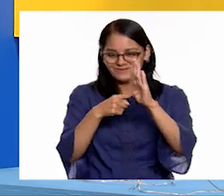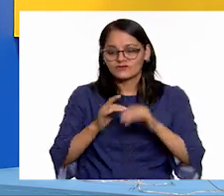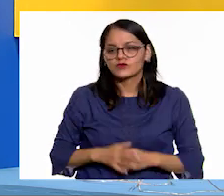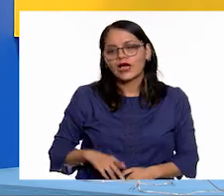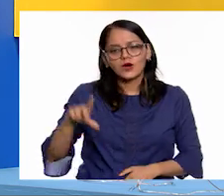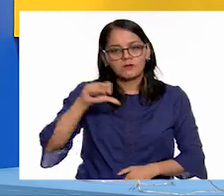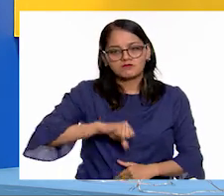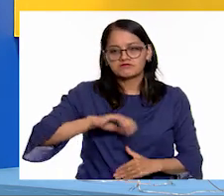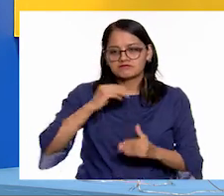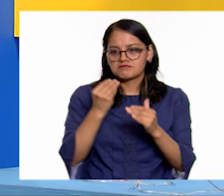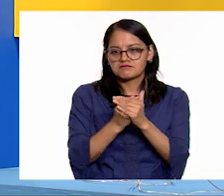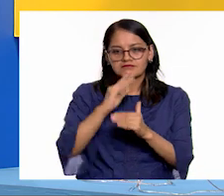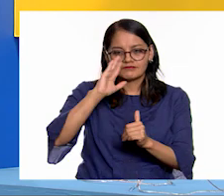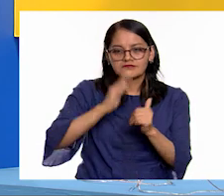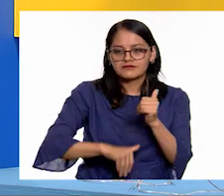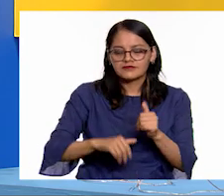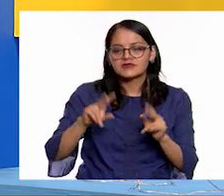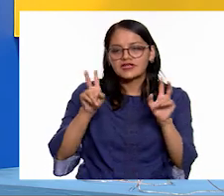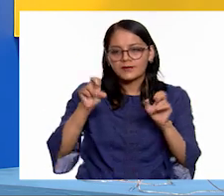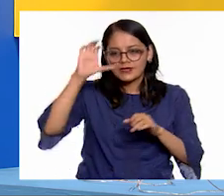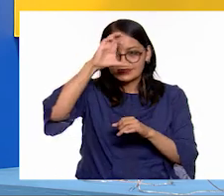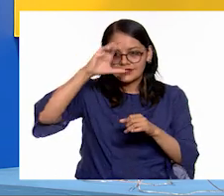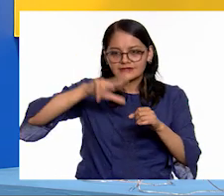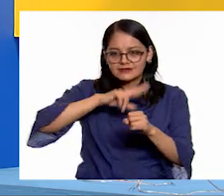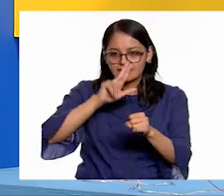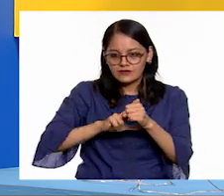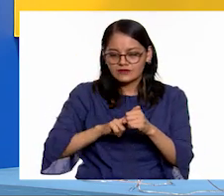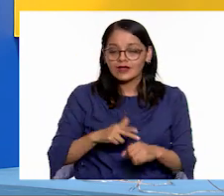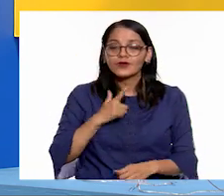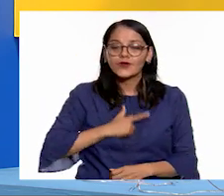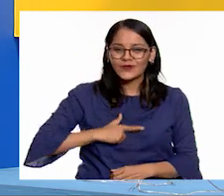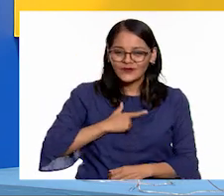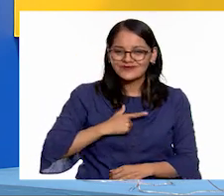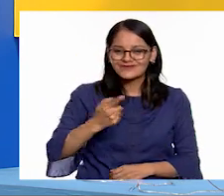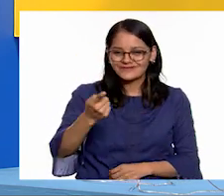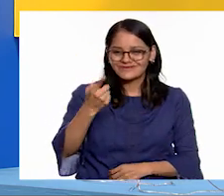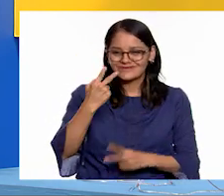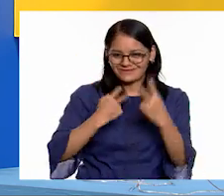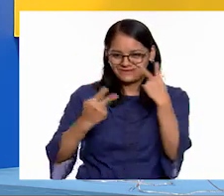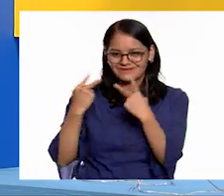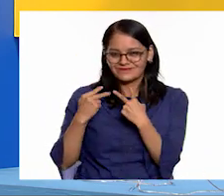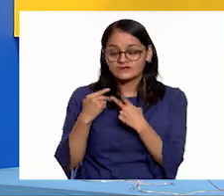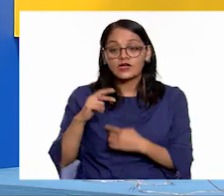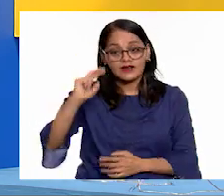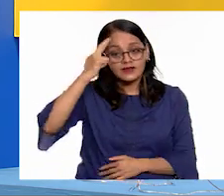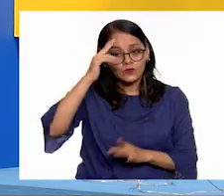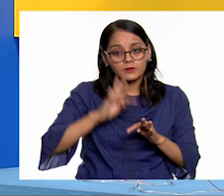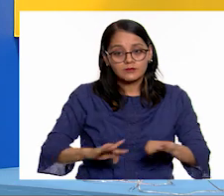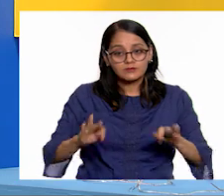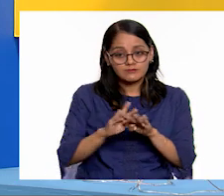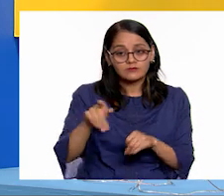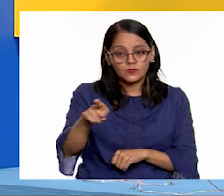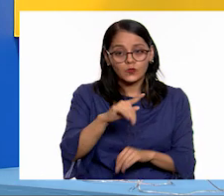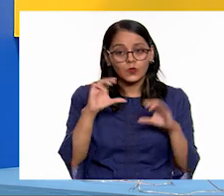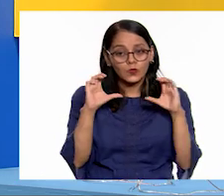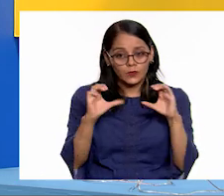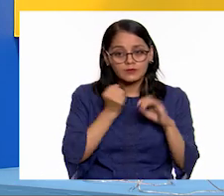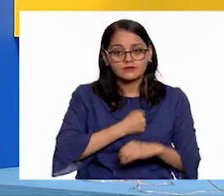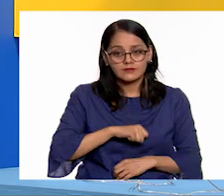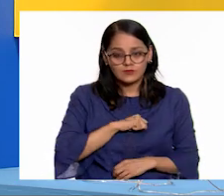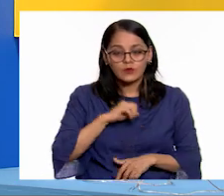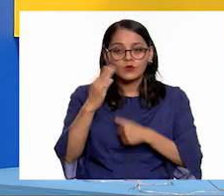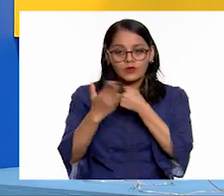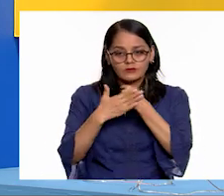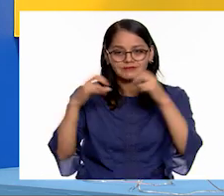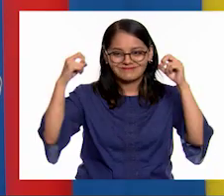es todo en nuestra clase de Ciencias Naturales y me dio mucho gusto que nos hayan acompañado. Recuerden seguir cuidándose mucho y pues nos vemos